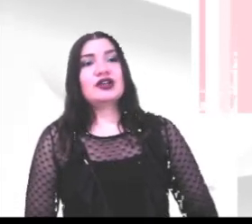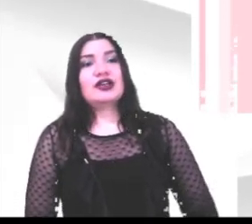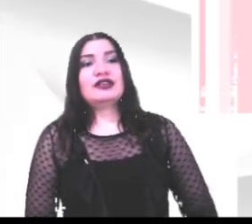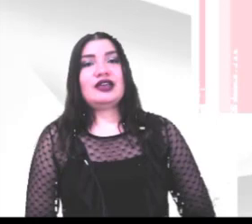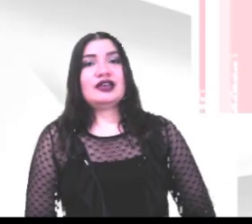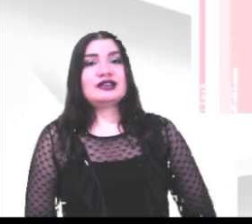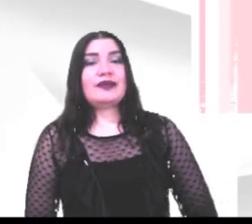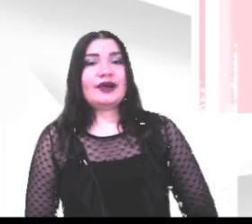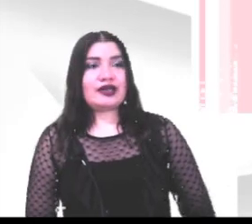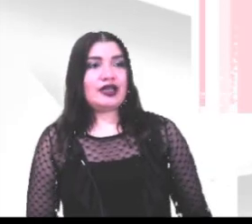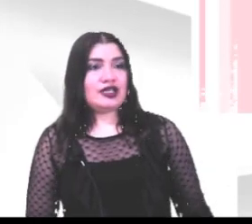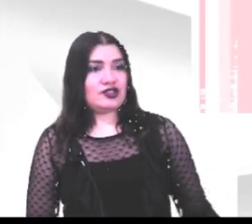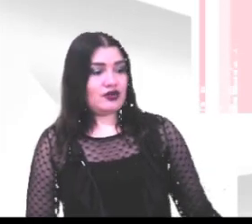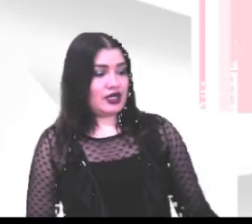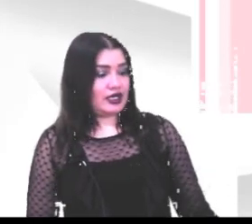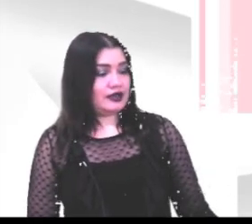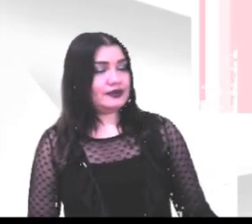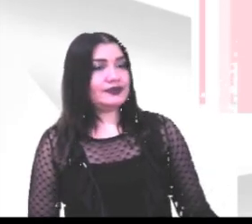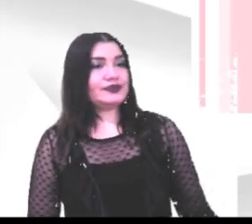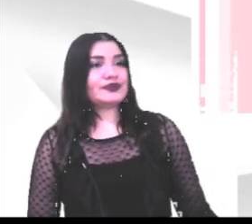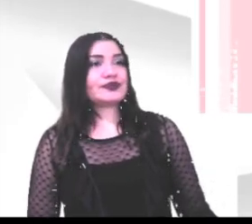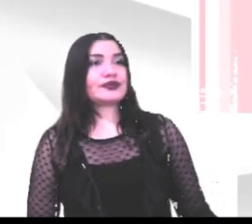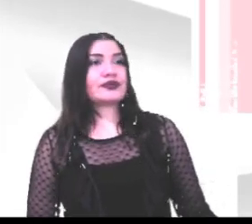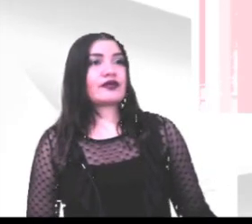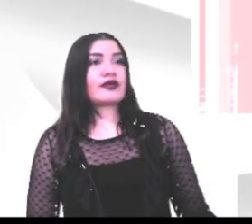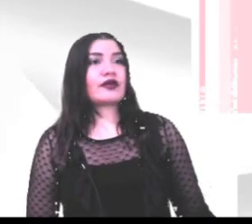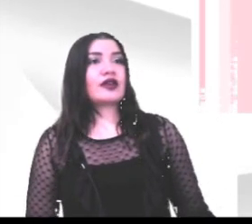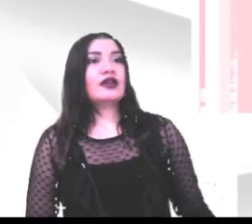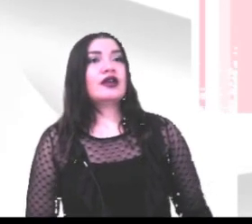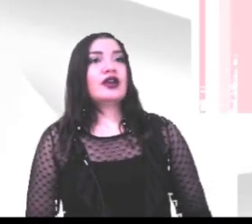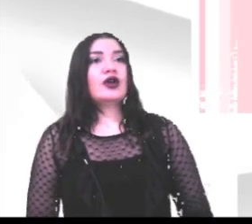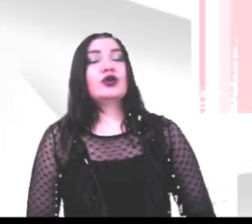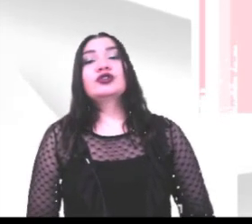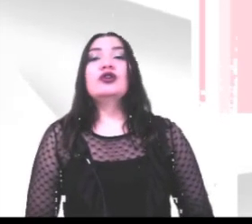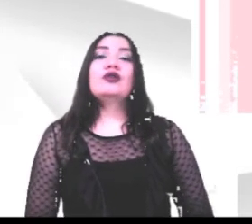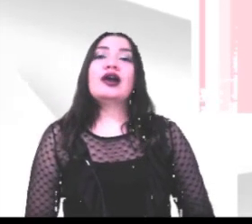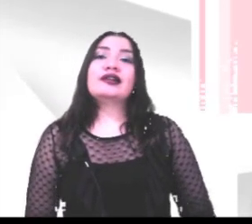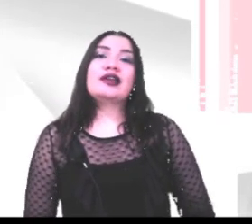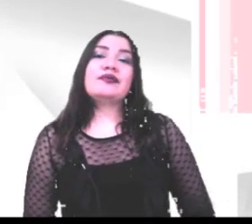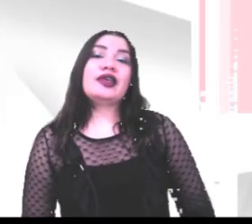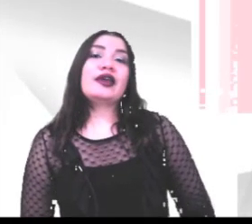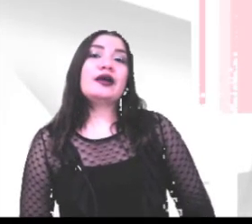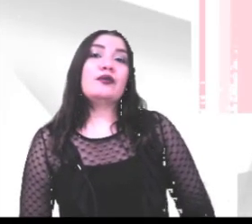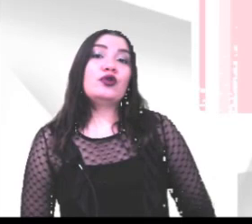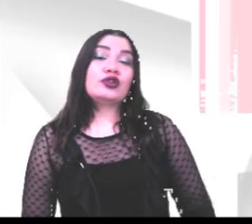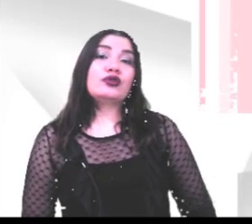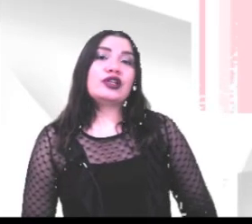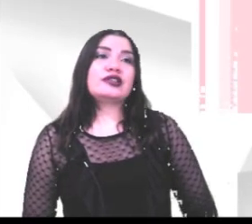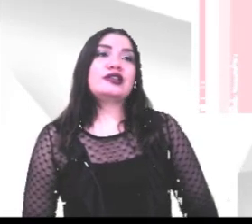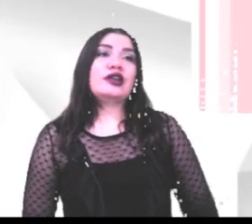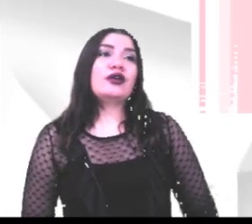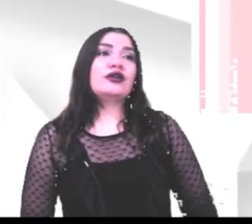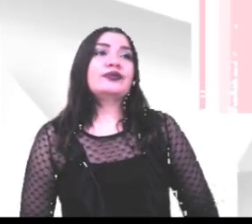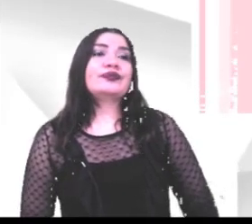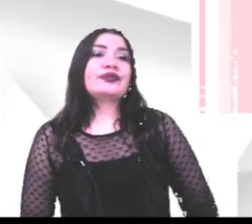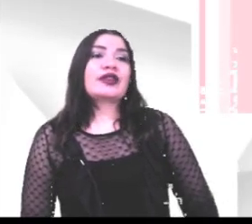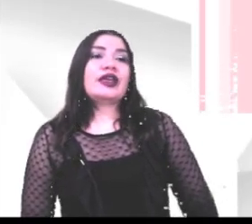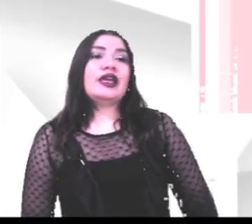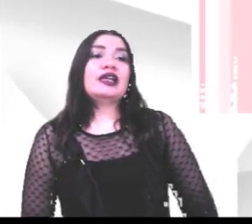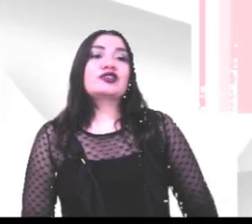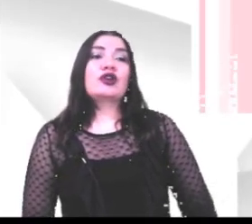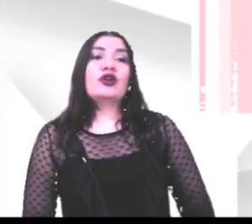de este parque nacional otro lugar también muy turístico